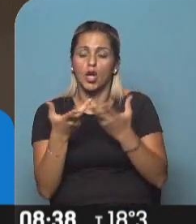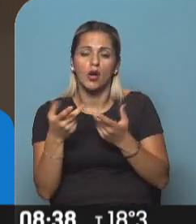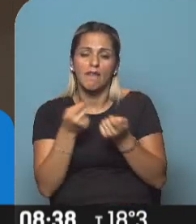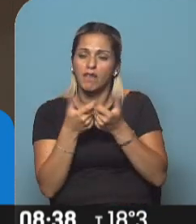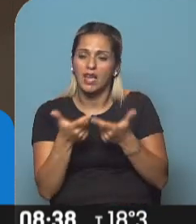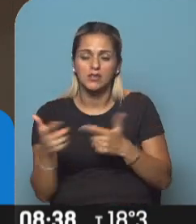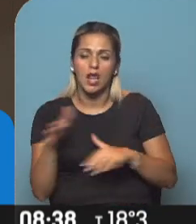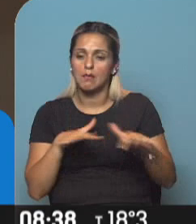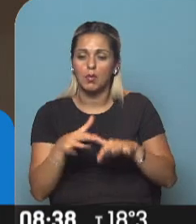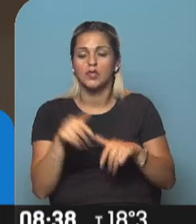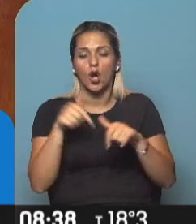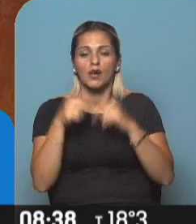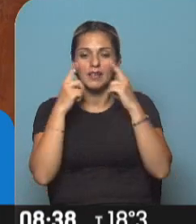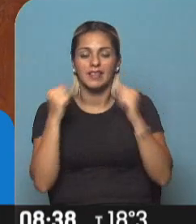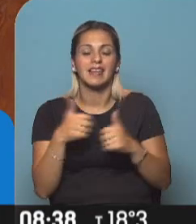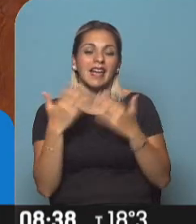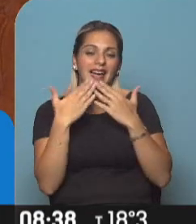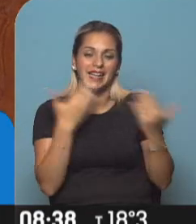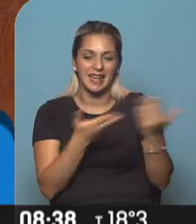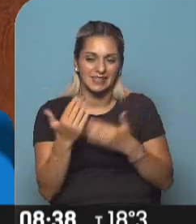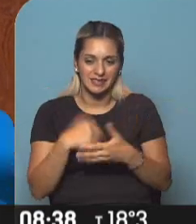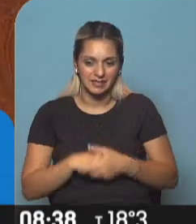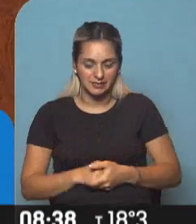hoy es el día entonces gracias gonzalo díaz va a bien placer gracias a ustedes